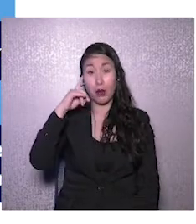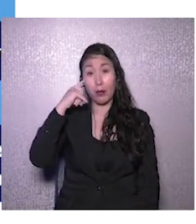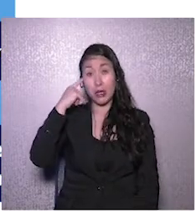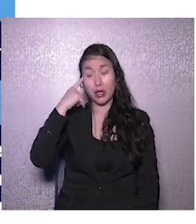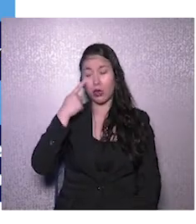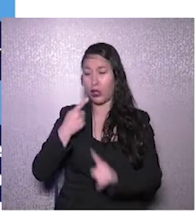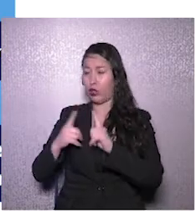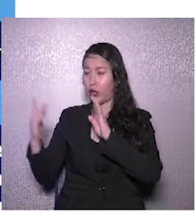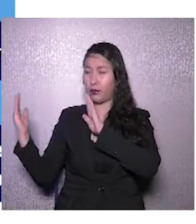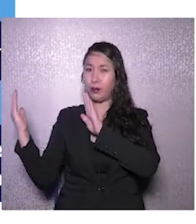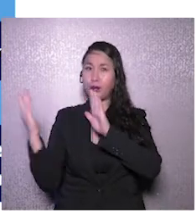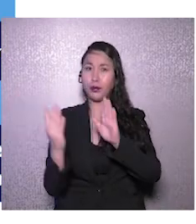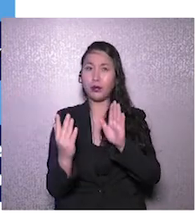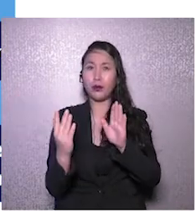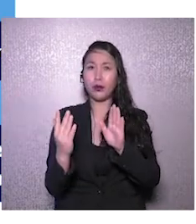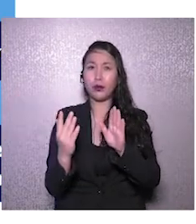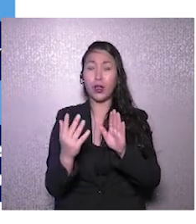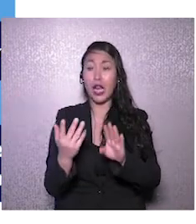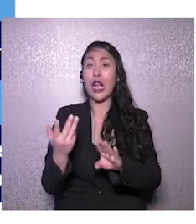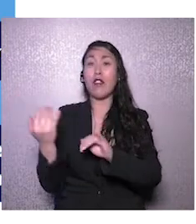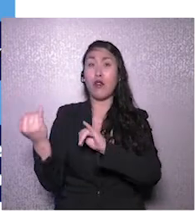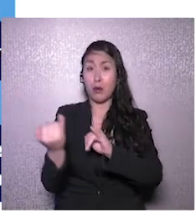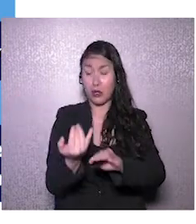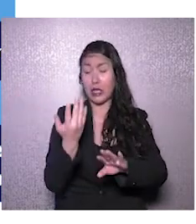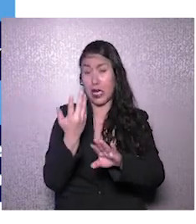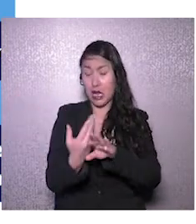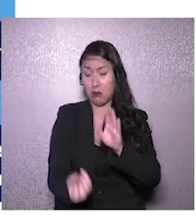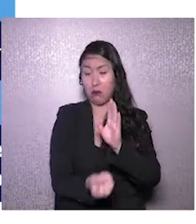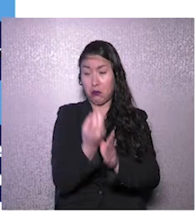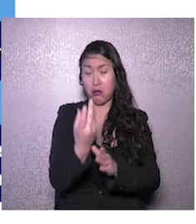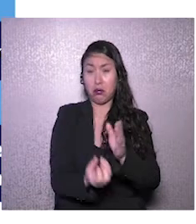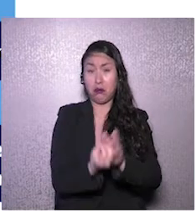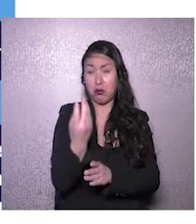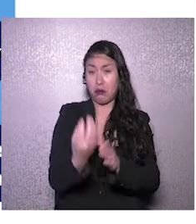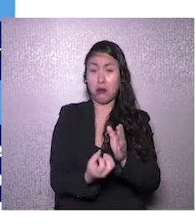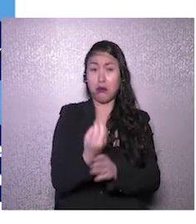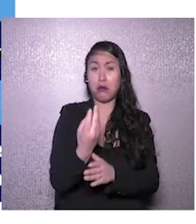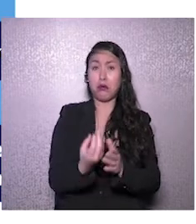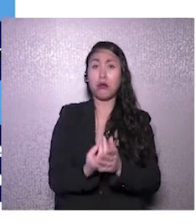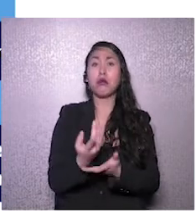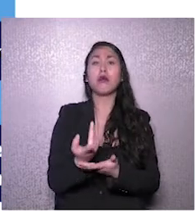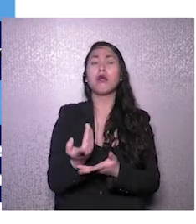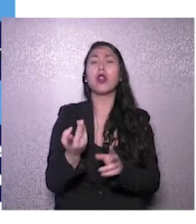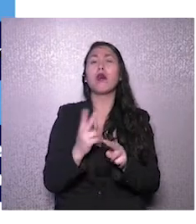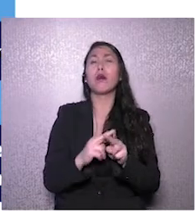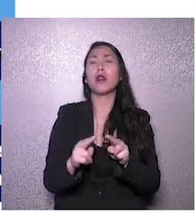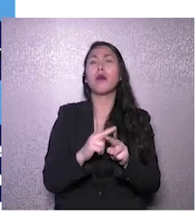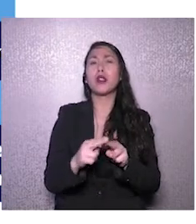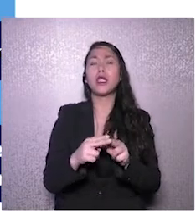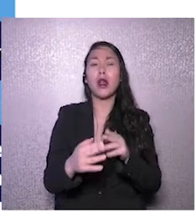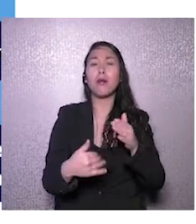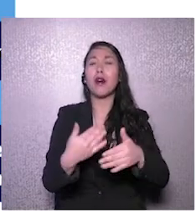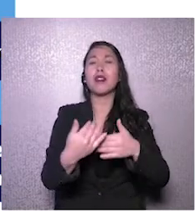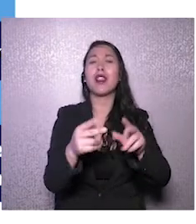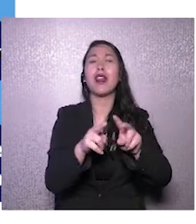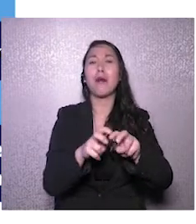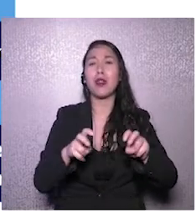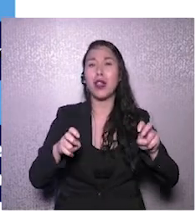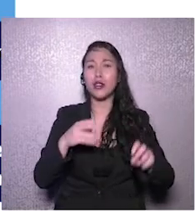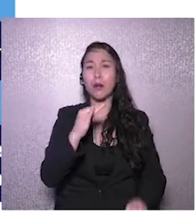sentido, tomando los datos que ya estamos generando con los registros médicos electrónicos, ¿qué podemos hacer para avanzar en la investigación